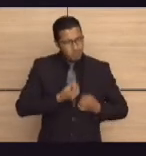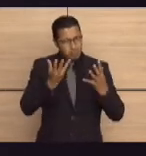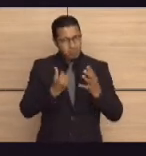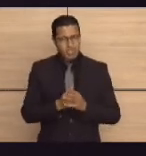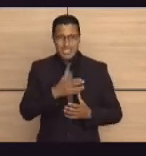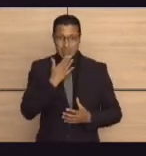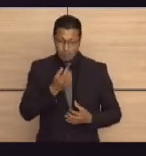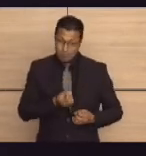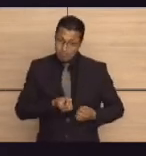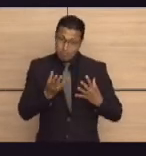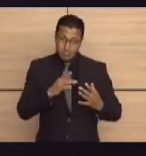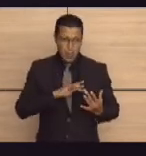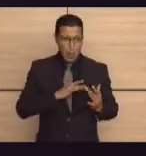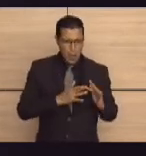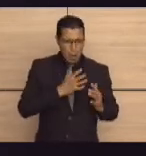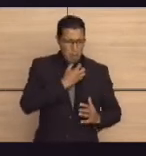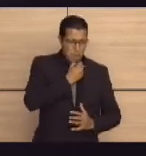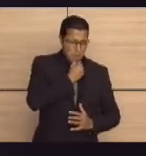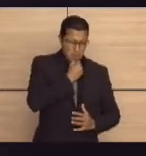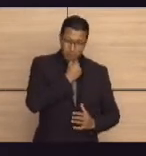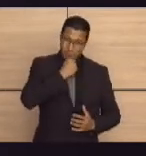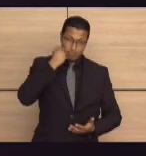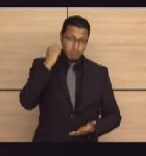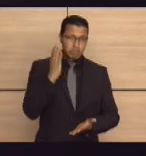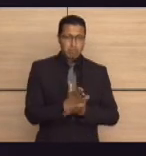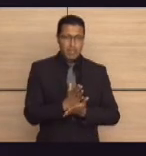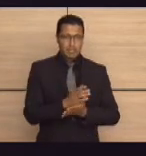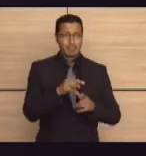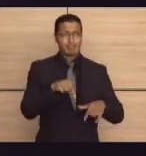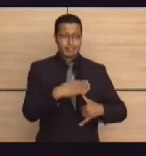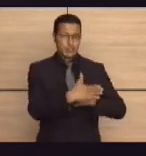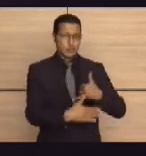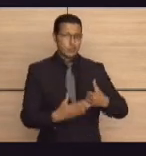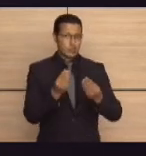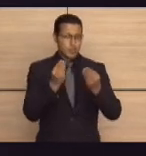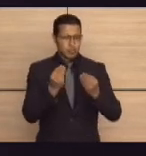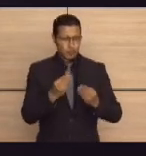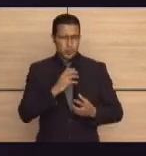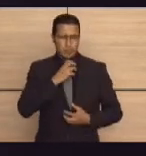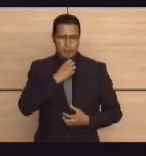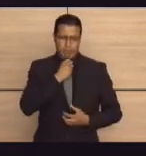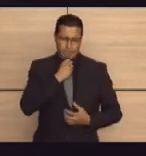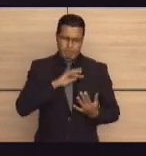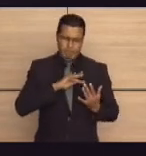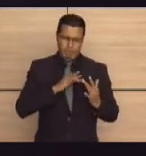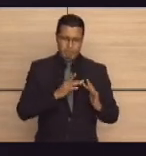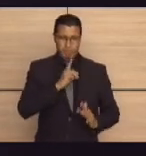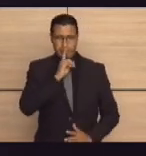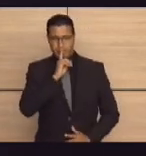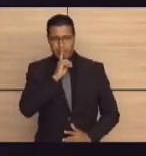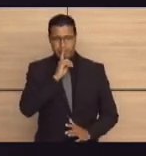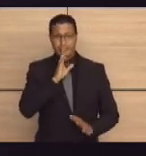hasta que lo rompe. Y el dolor en Colombia ya ha roto demasiados corazones. Y me atrevería a decir que parte de la violencia en